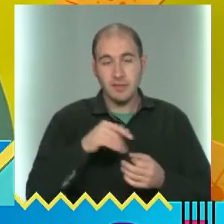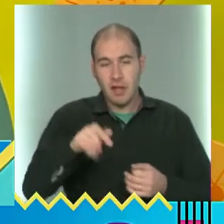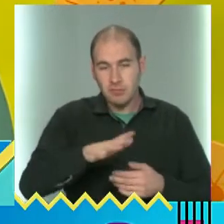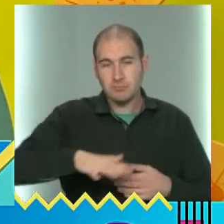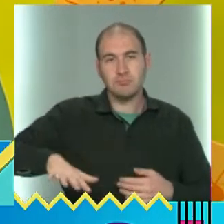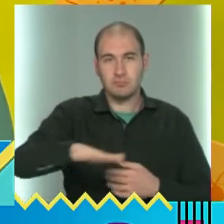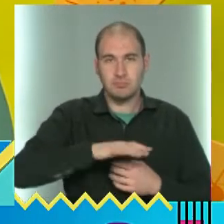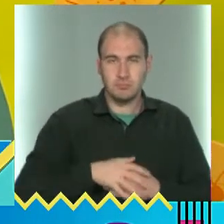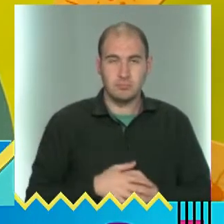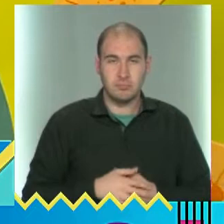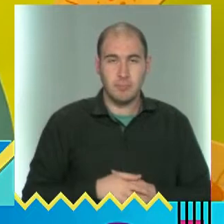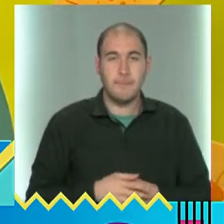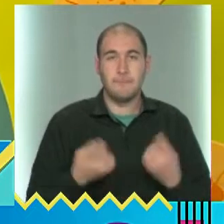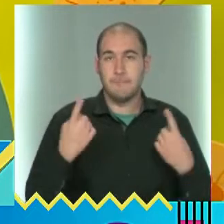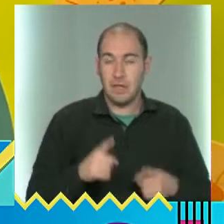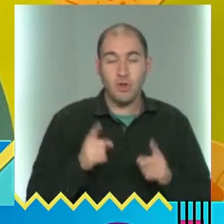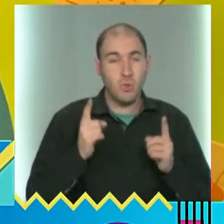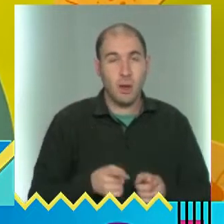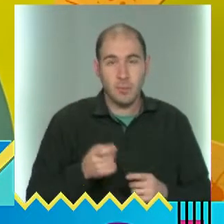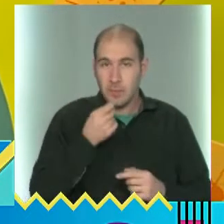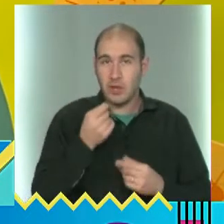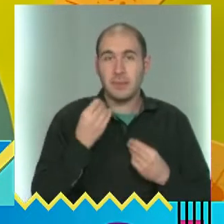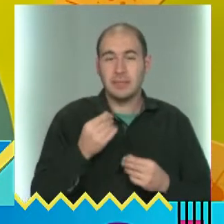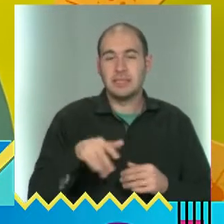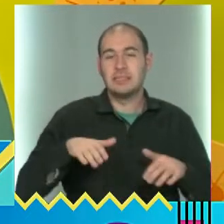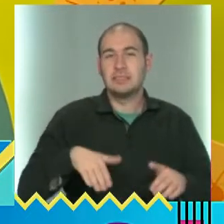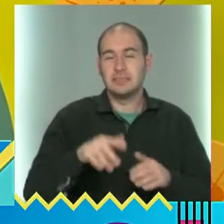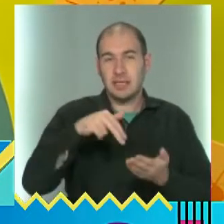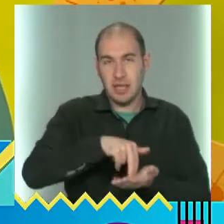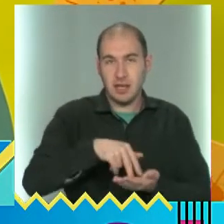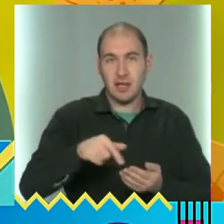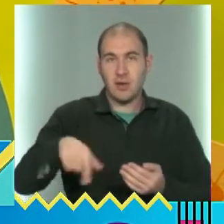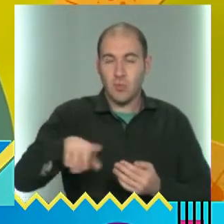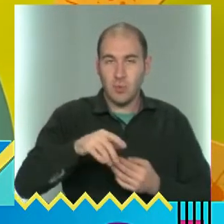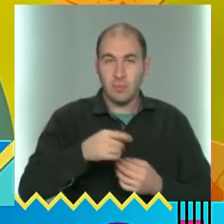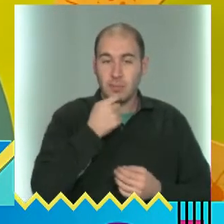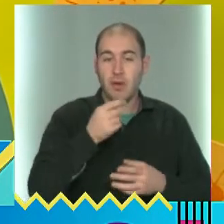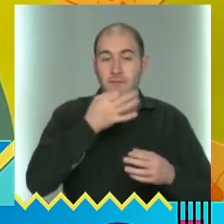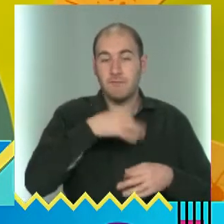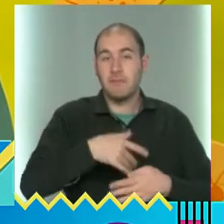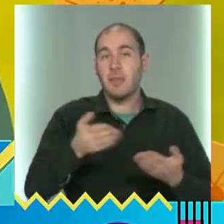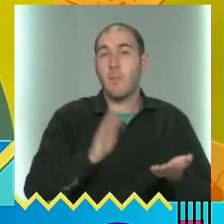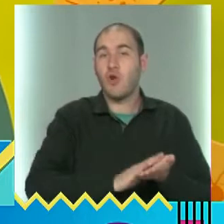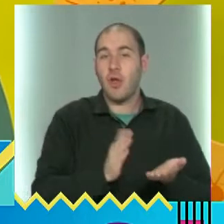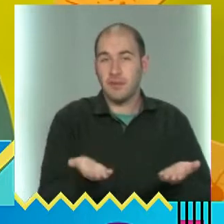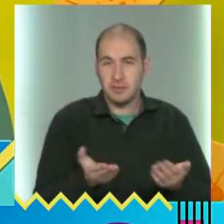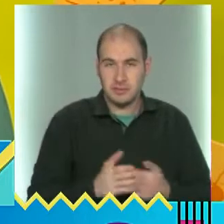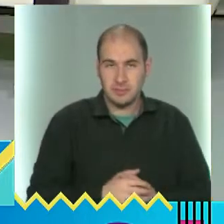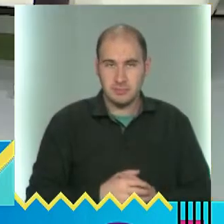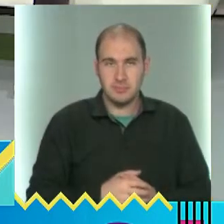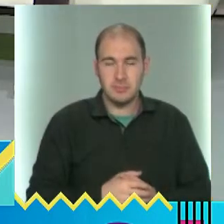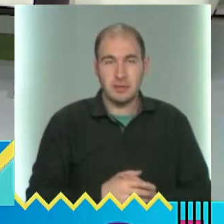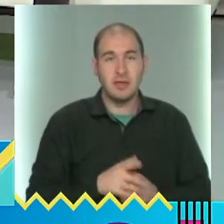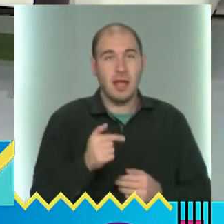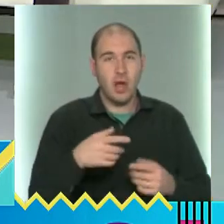mercado. Pero aún así, imagínate lo que va a suceder con esas ciberpestadoras que están en el mercado si lanzamos la nuestra, mejorada y más barata.